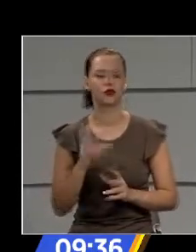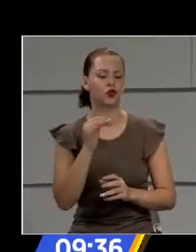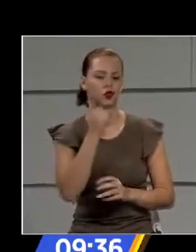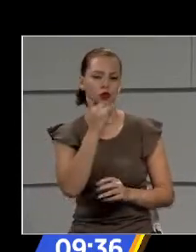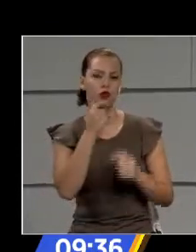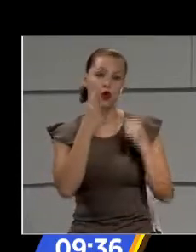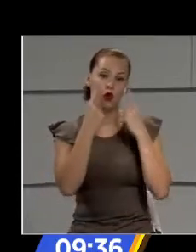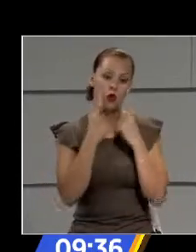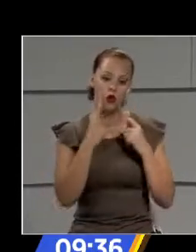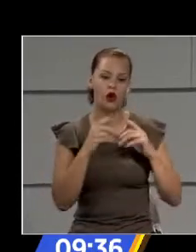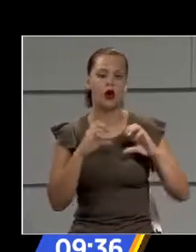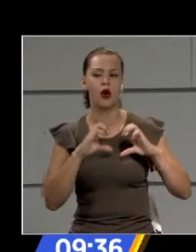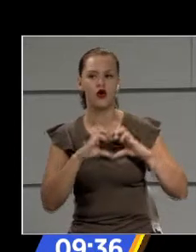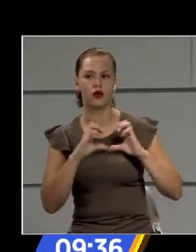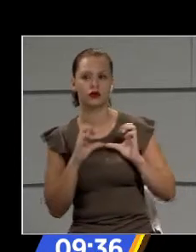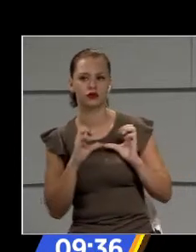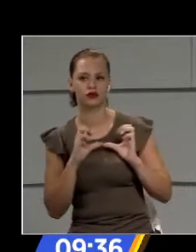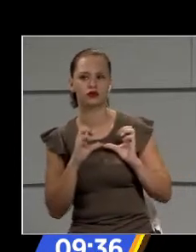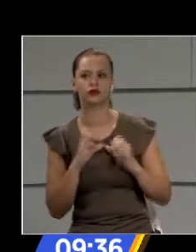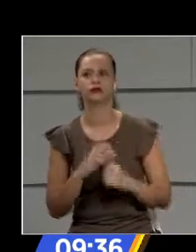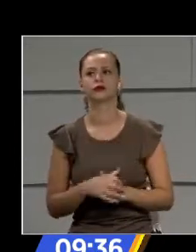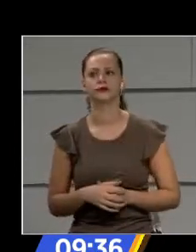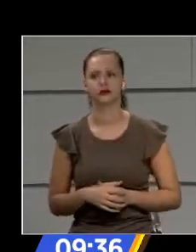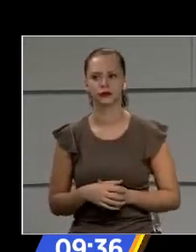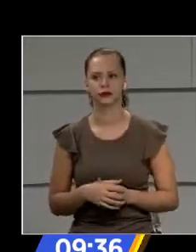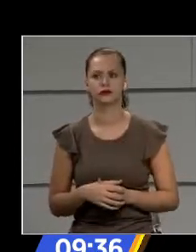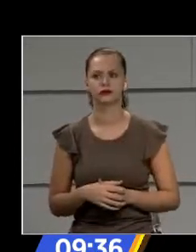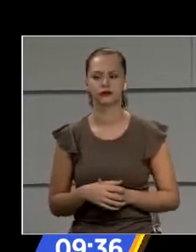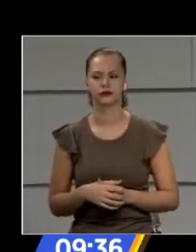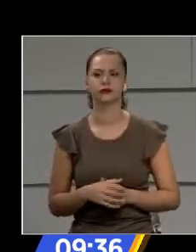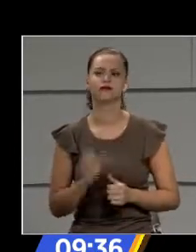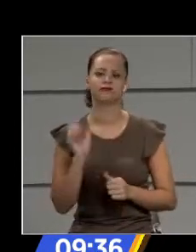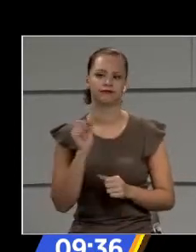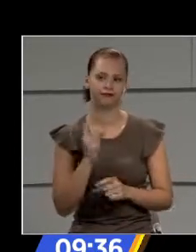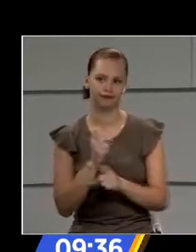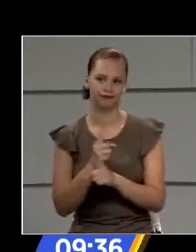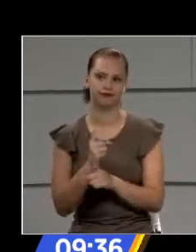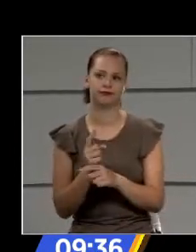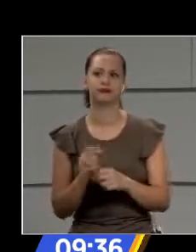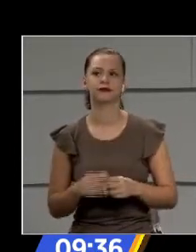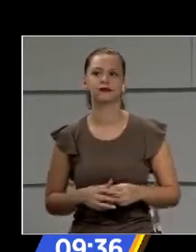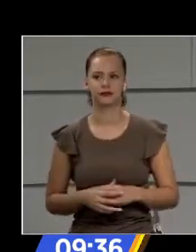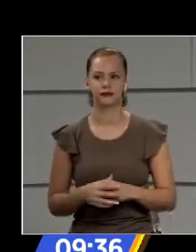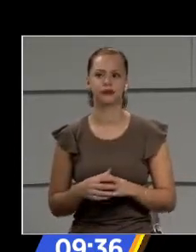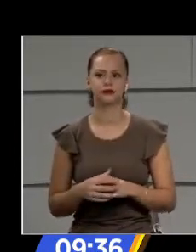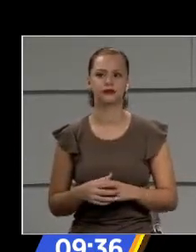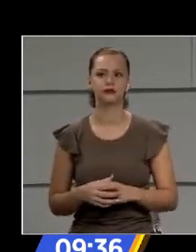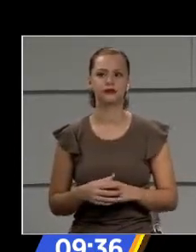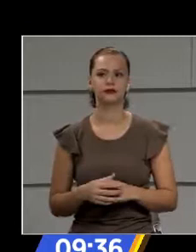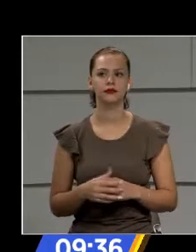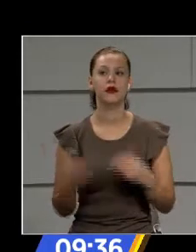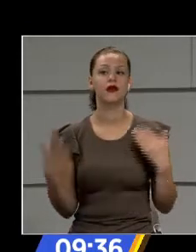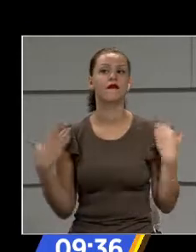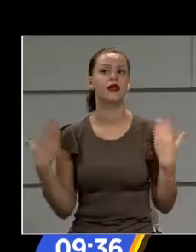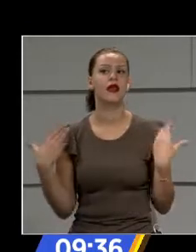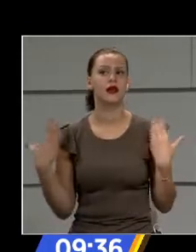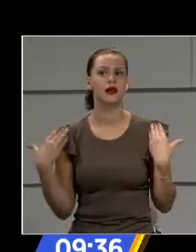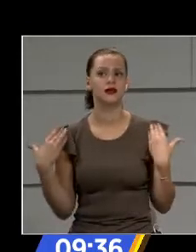el segundo, el tercero, el corazón. A ver, ahí eso, está. Eso, muy bien. ¿Qué nos puede poner